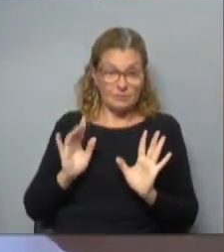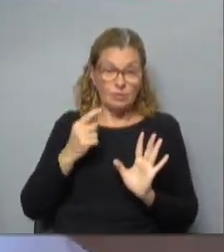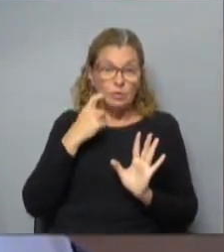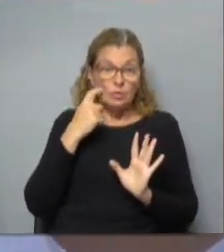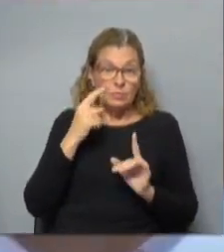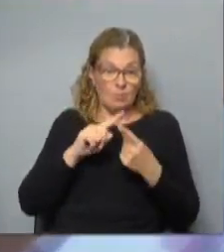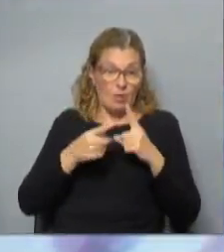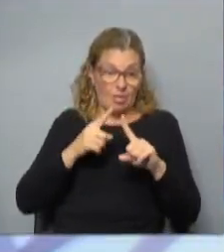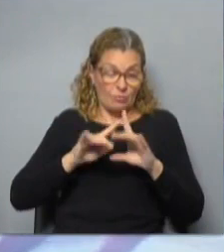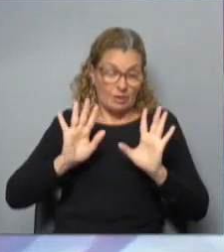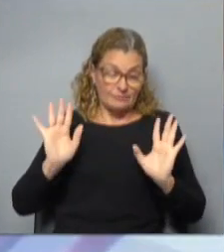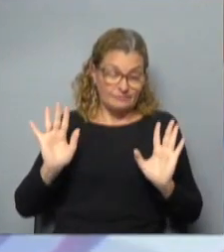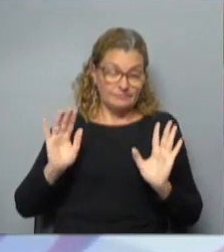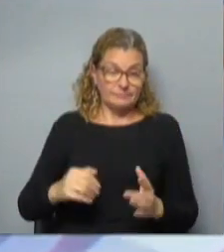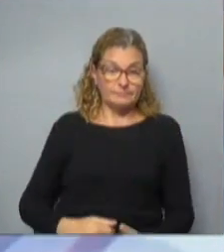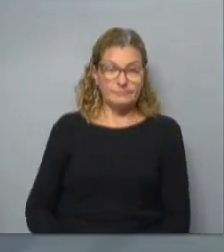números no se puede discutir